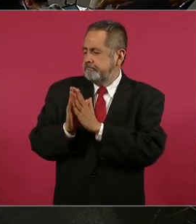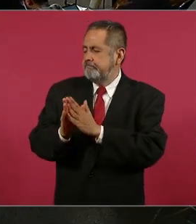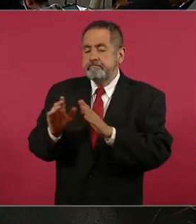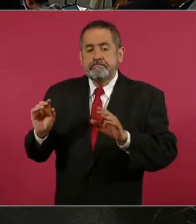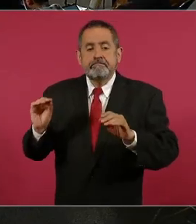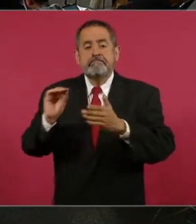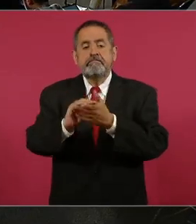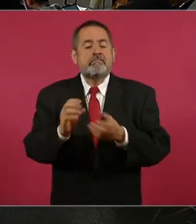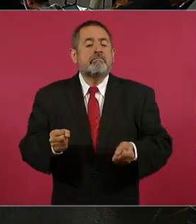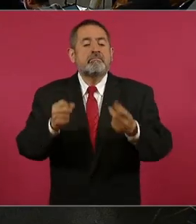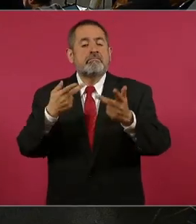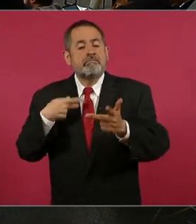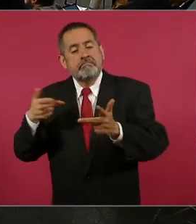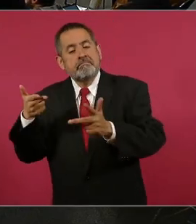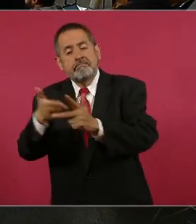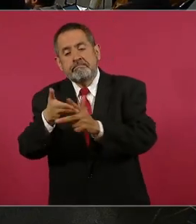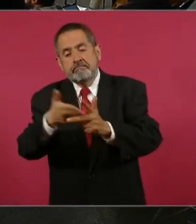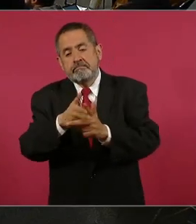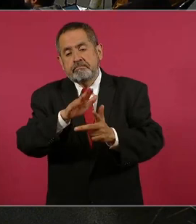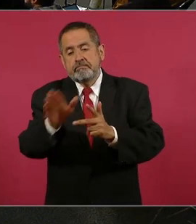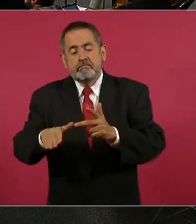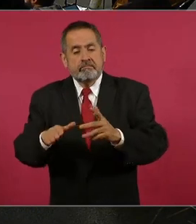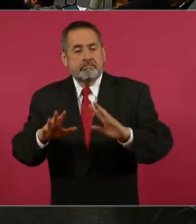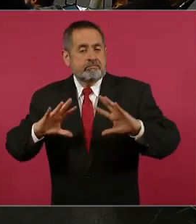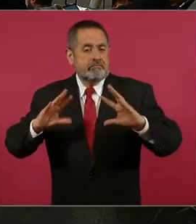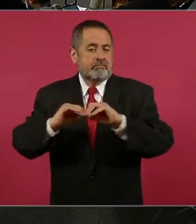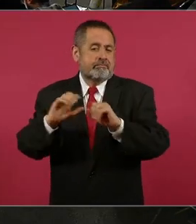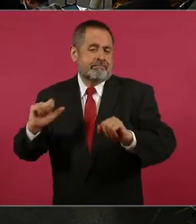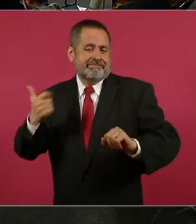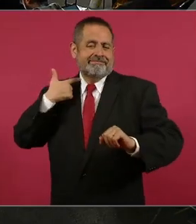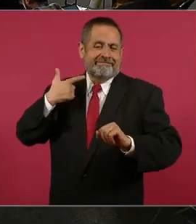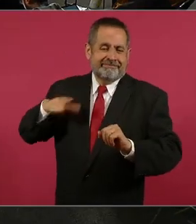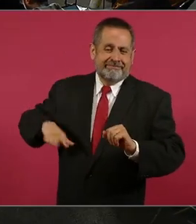los homicidios de todos los gobiernos.